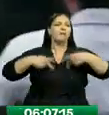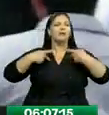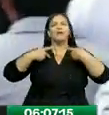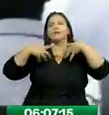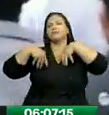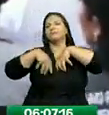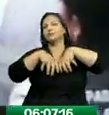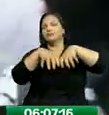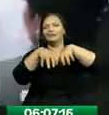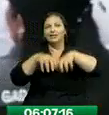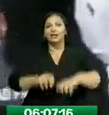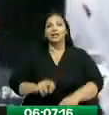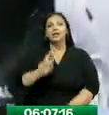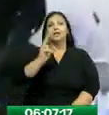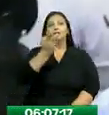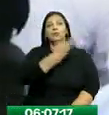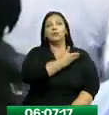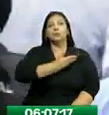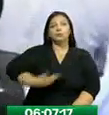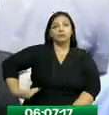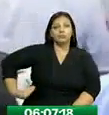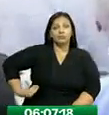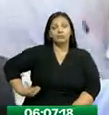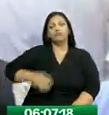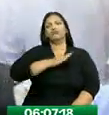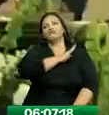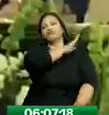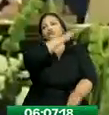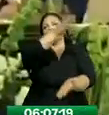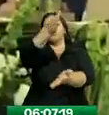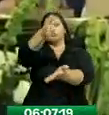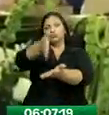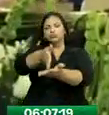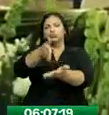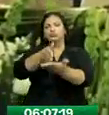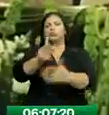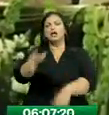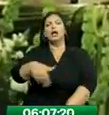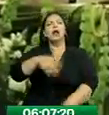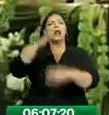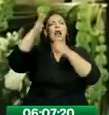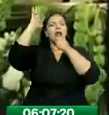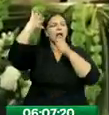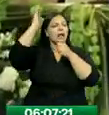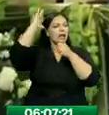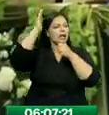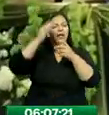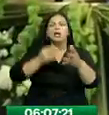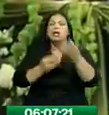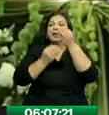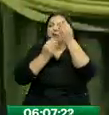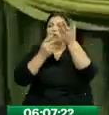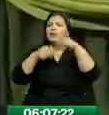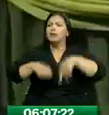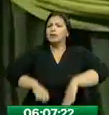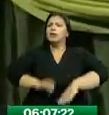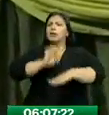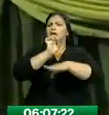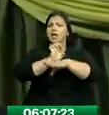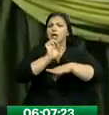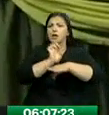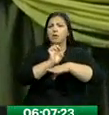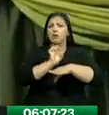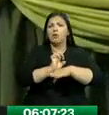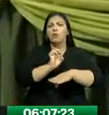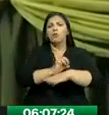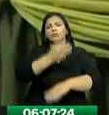El vicepresidente Otto Sonnenholster llegó a la sesión solemne. Aquí recordó lo importante que es nuestro país y la Amazonía ecuatoriana.